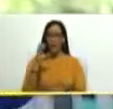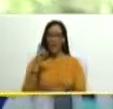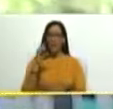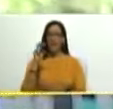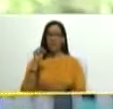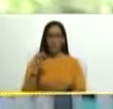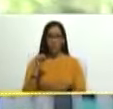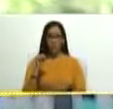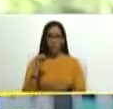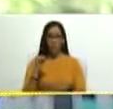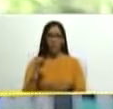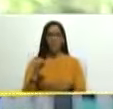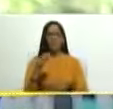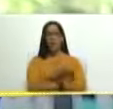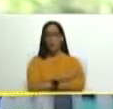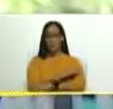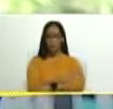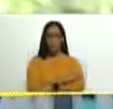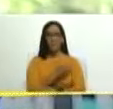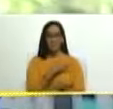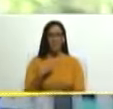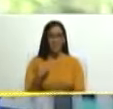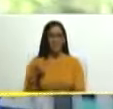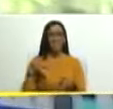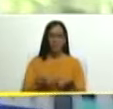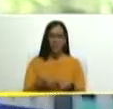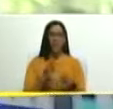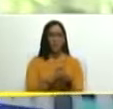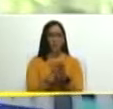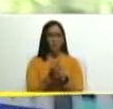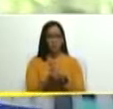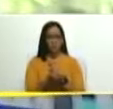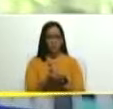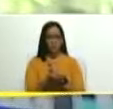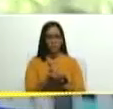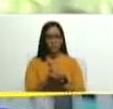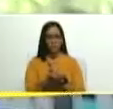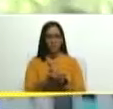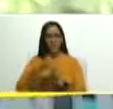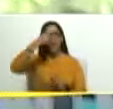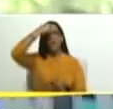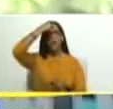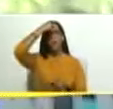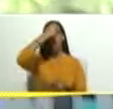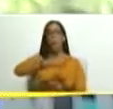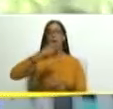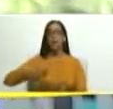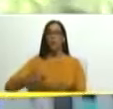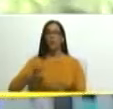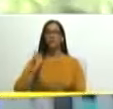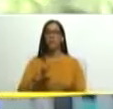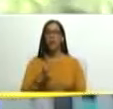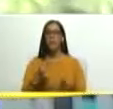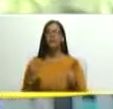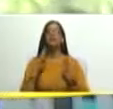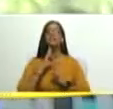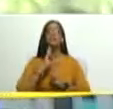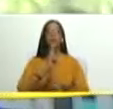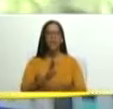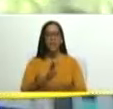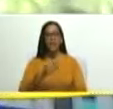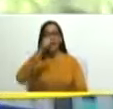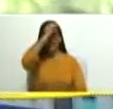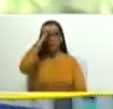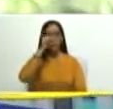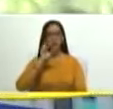la ultraderecha que quieran sabotear el referéndum, el pueblo les debe responder el domingo